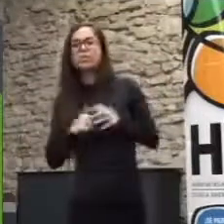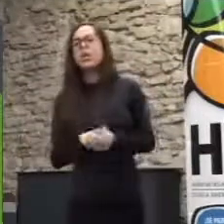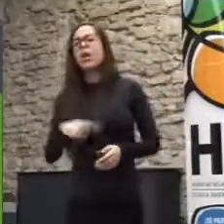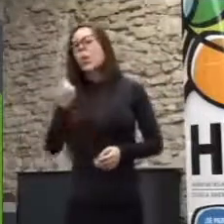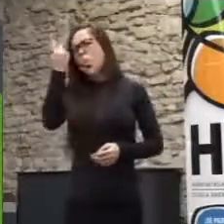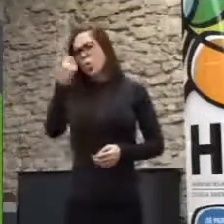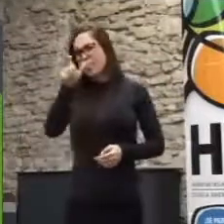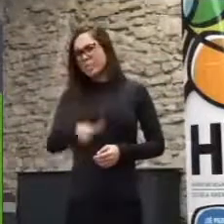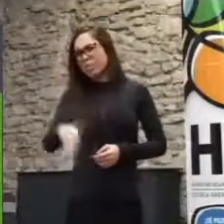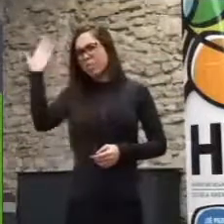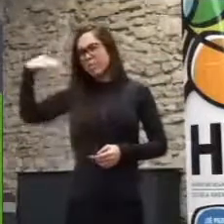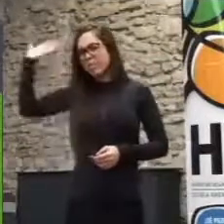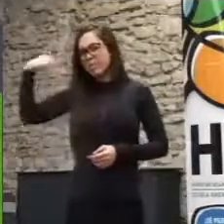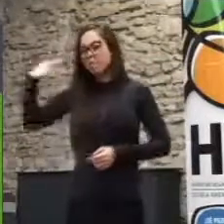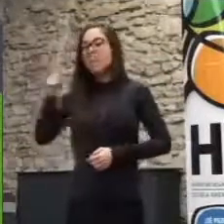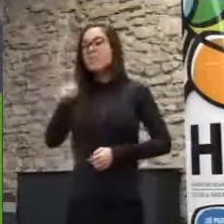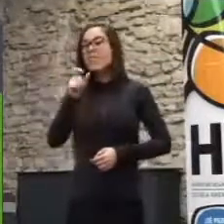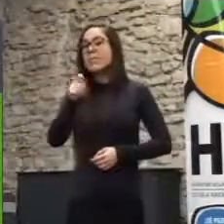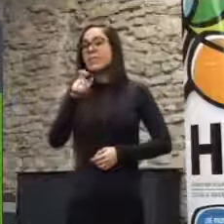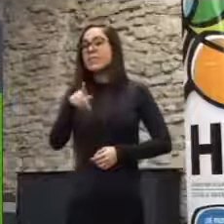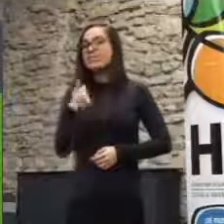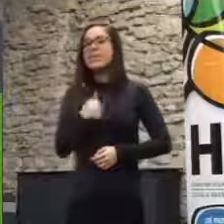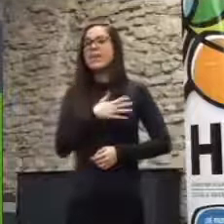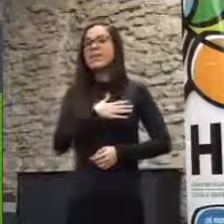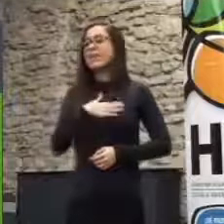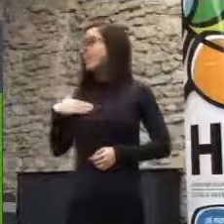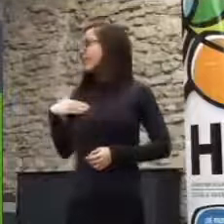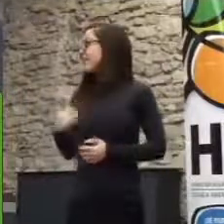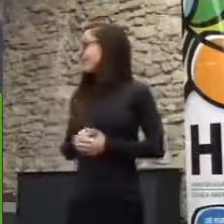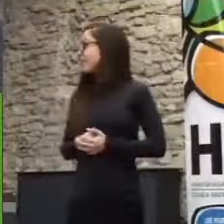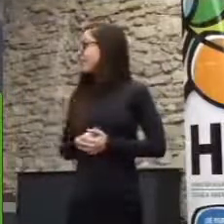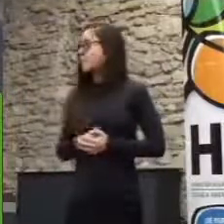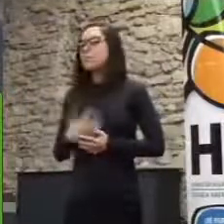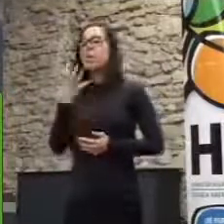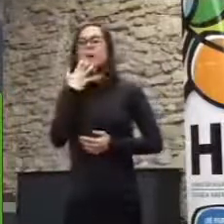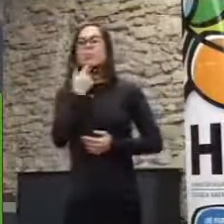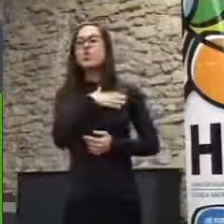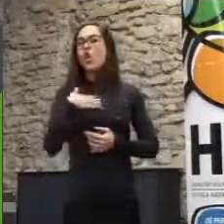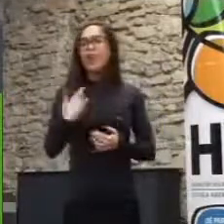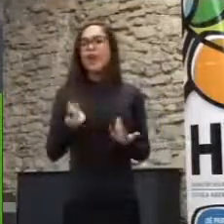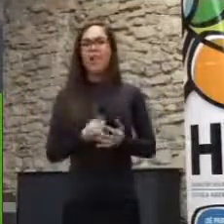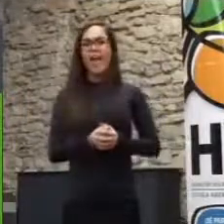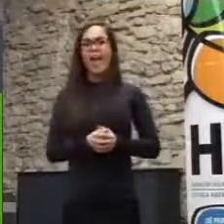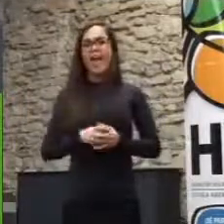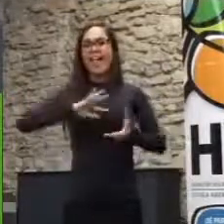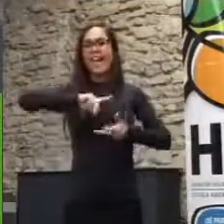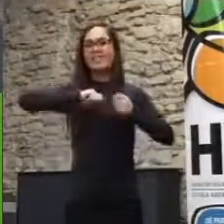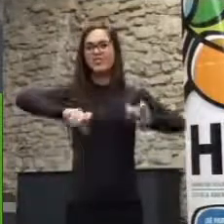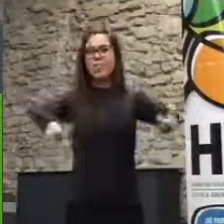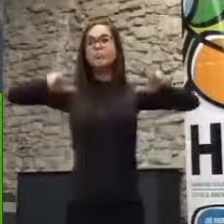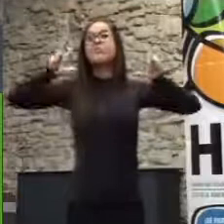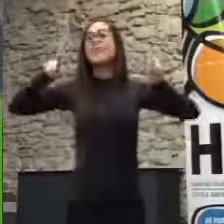años que siempre que cuando quería dar el corte de voces, pues cuando yo quiero que me saquen esto, ¿qué